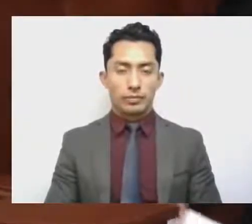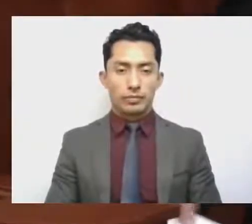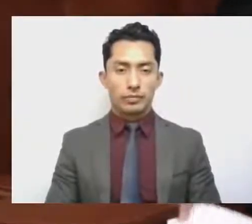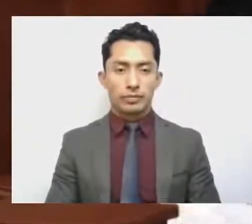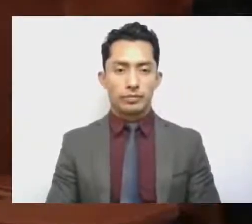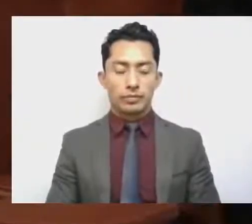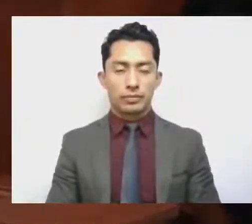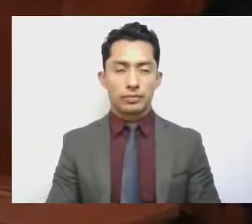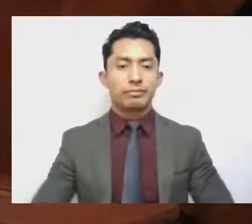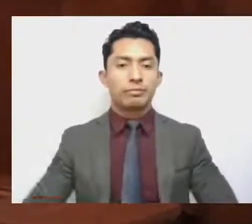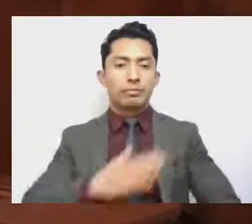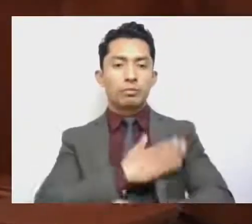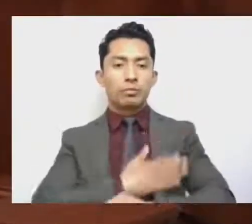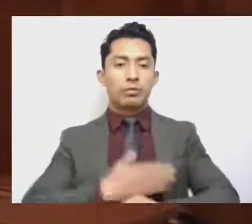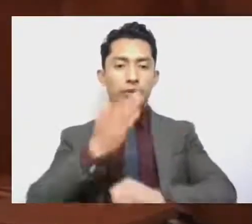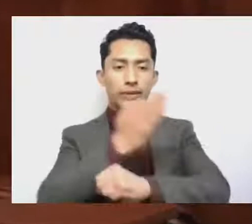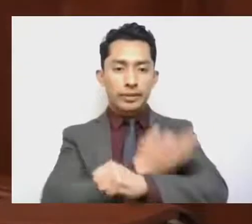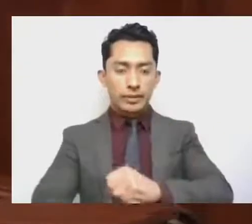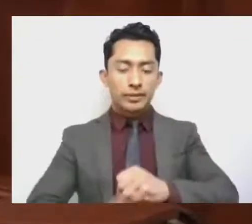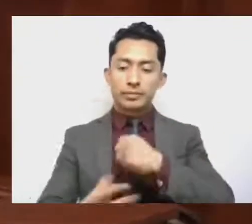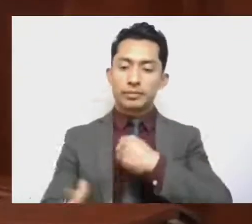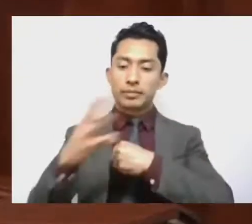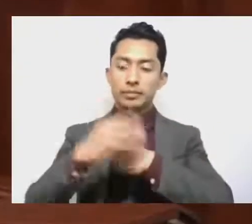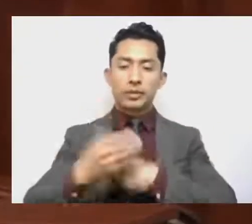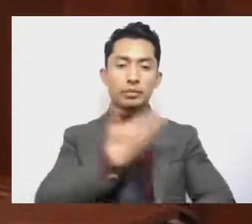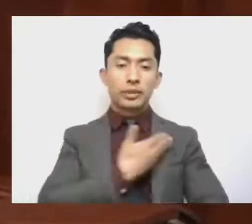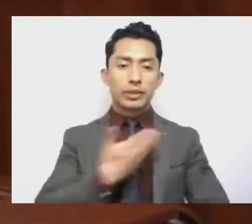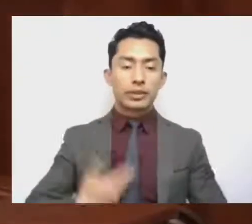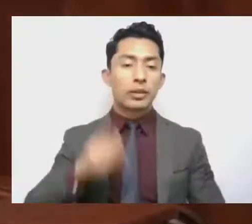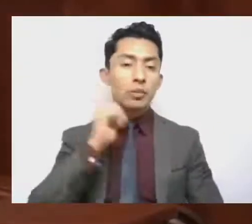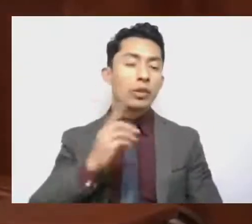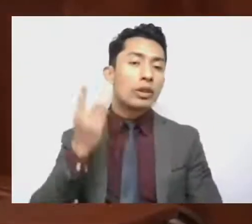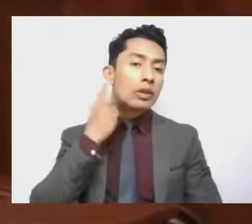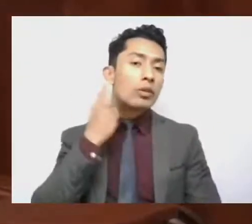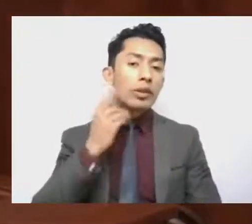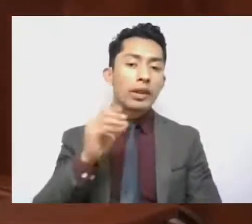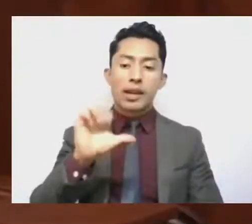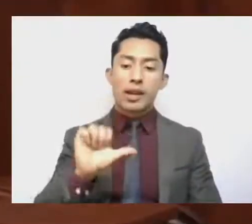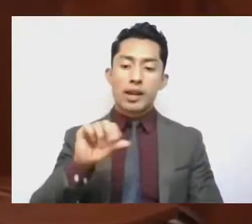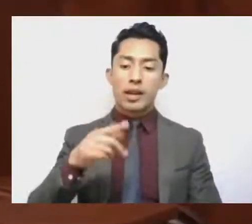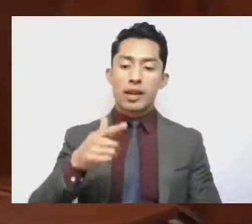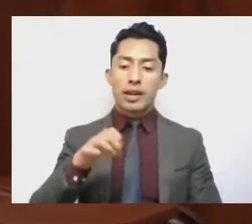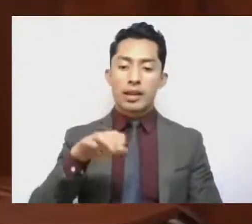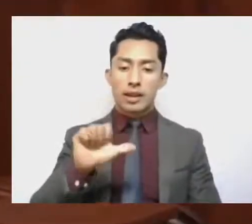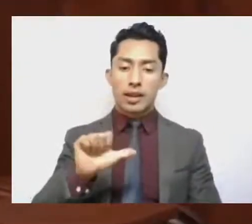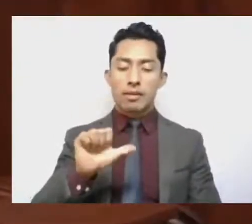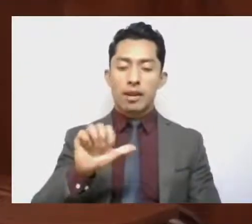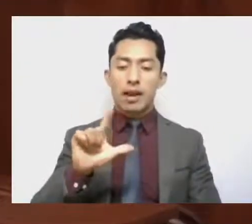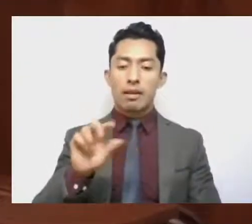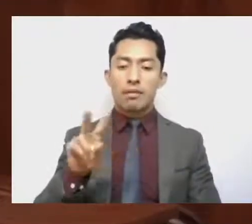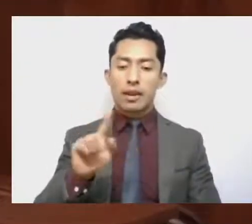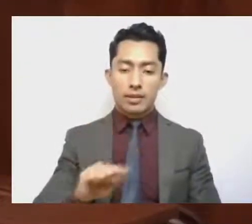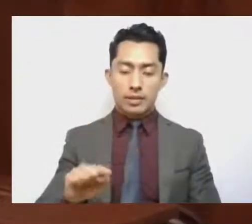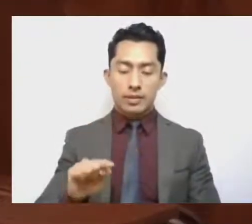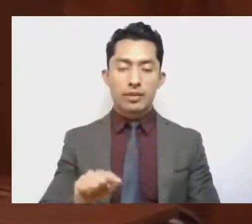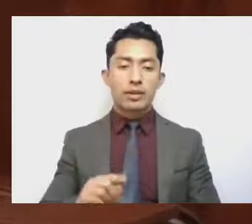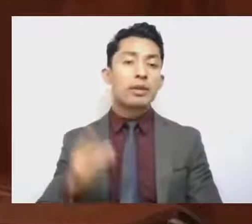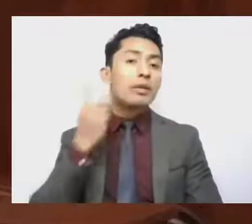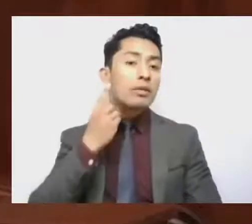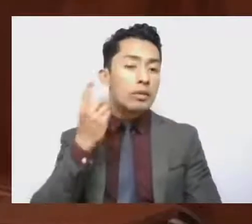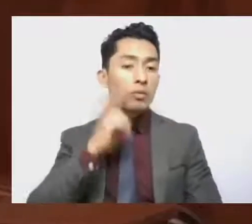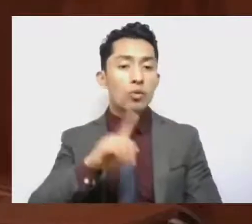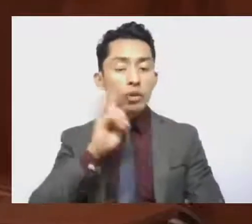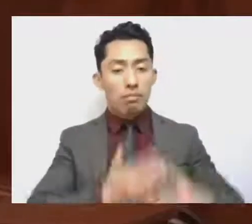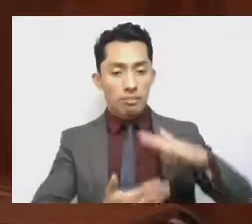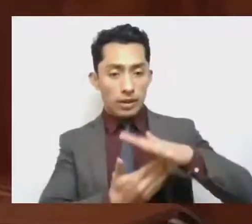Muy buenas tardes. Con su venia presidenta, diputada Angélica Álvarez Nemer, diputadas que integran la mesa